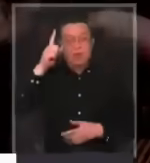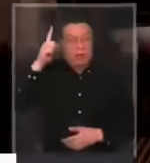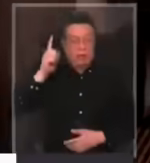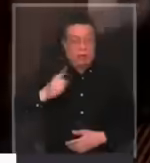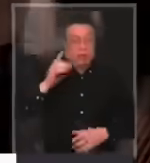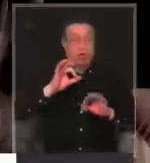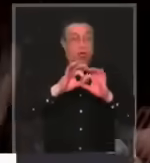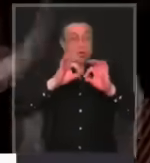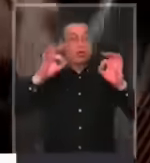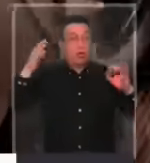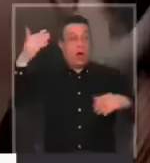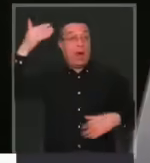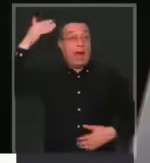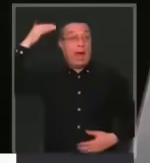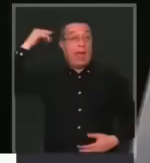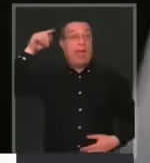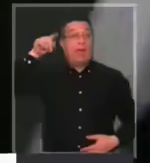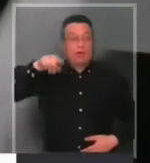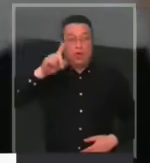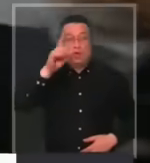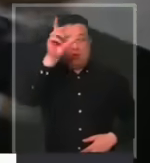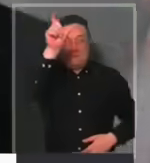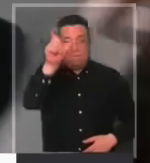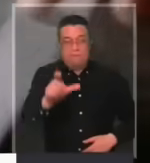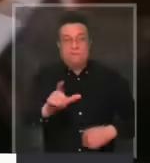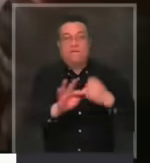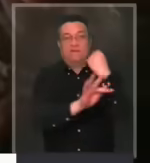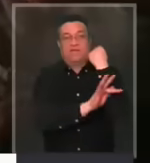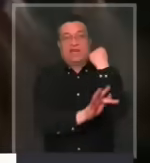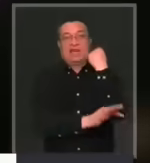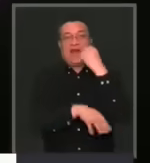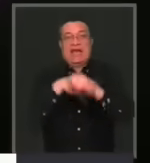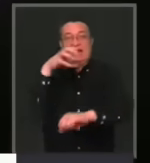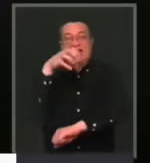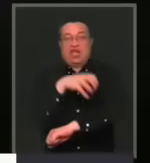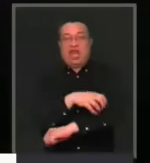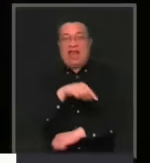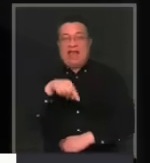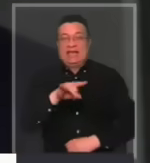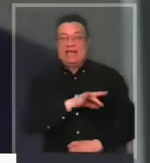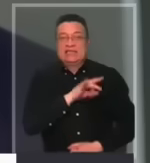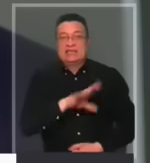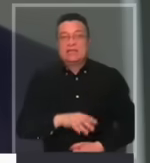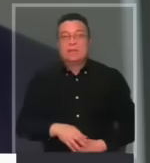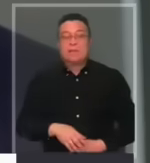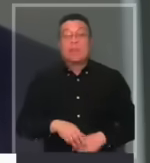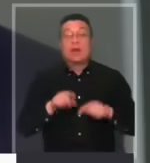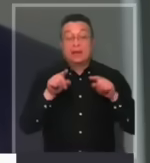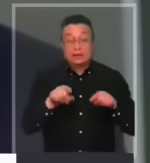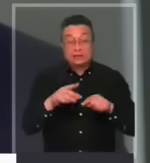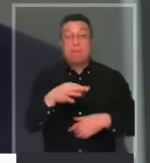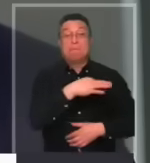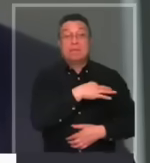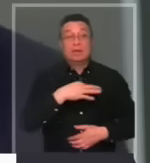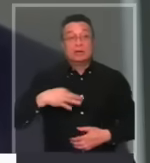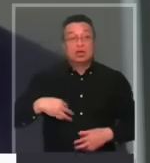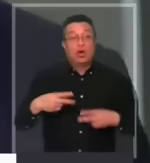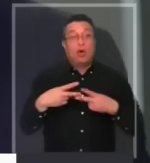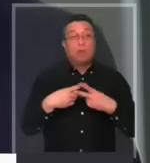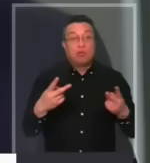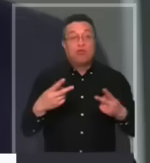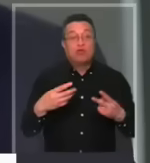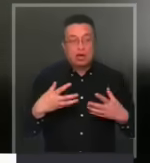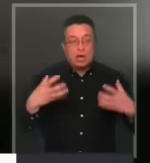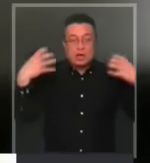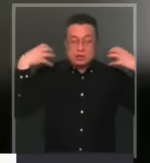inédita que golpearía directamente a un fiscal regional de la Nación. Por cierto que es una cuestión que al Ministerio Público le ocupa y